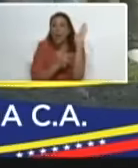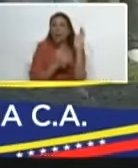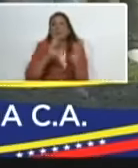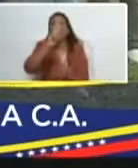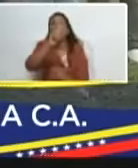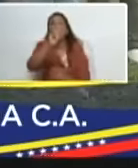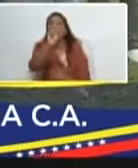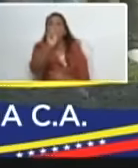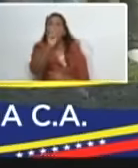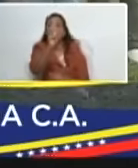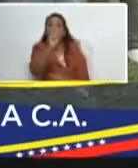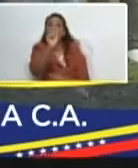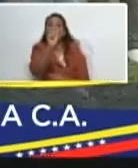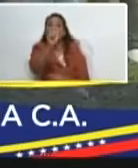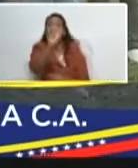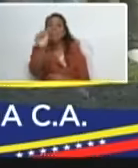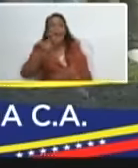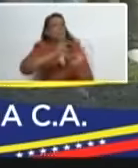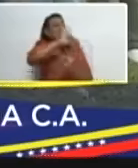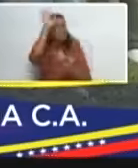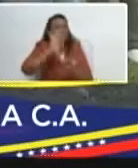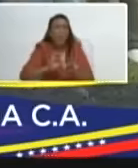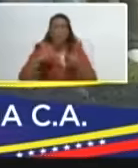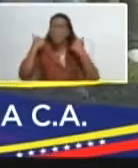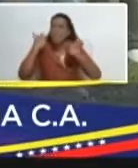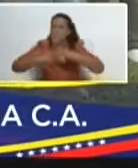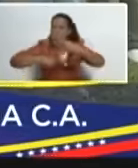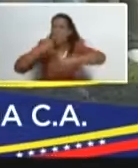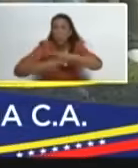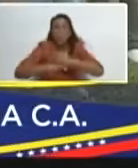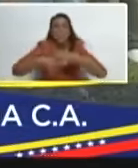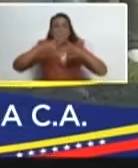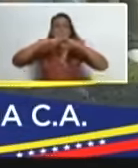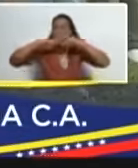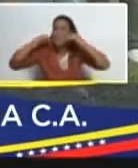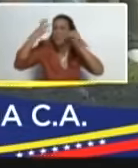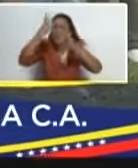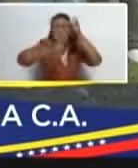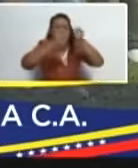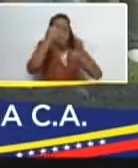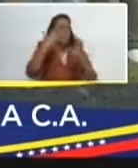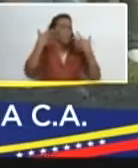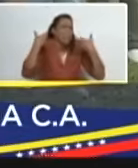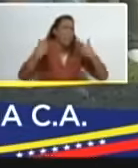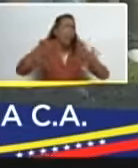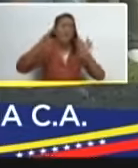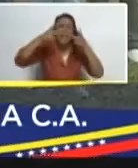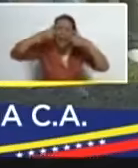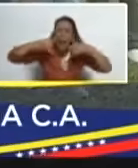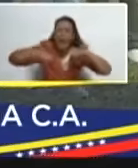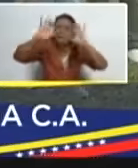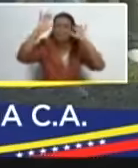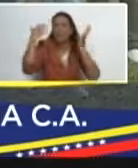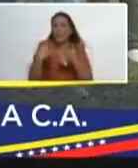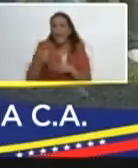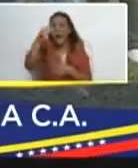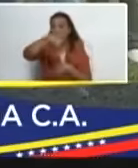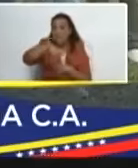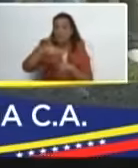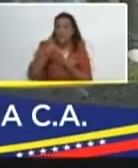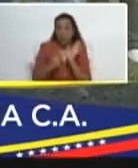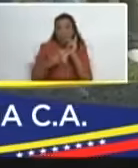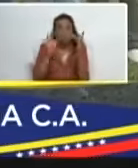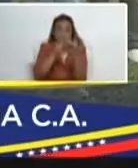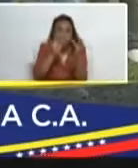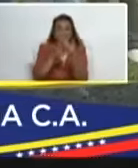tres parroquias 100% productivas, tierra de miel, tierra de leche, de queso y de ganadería. Desde aquí decirles que contamos